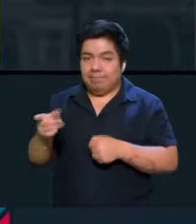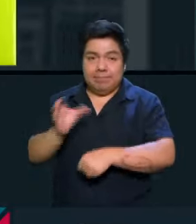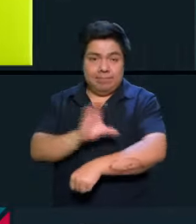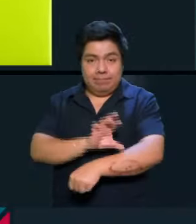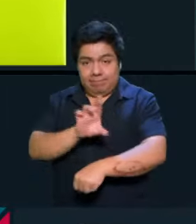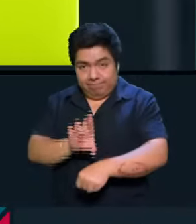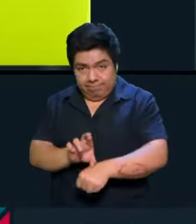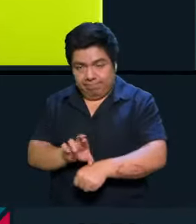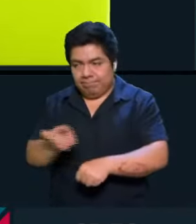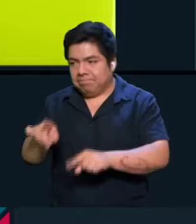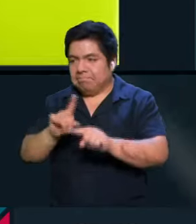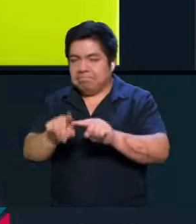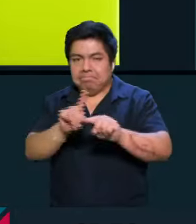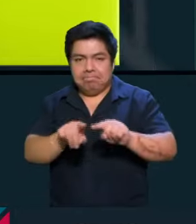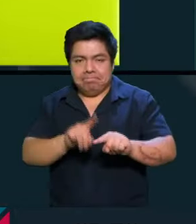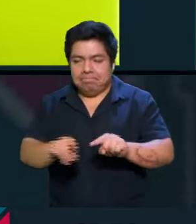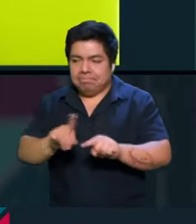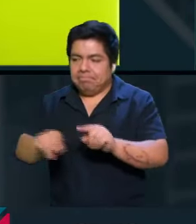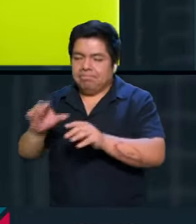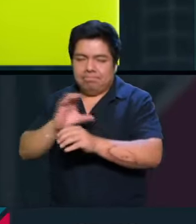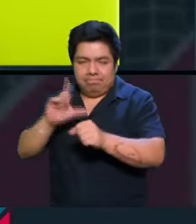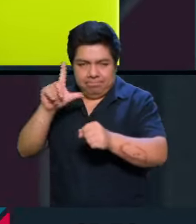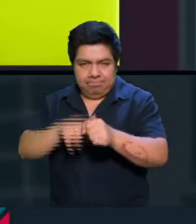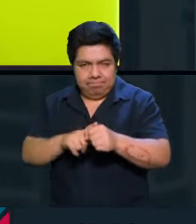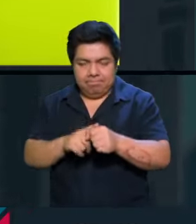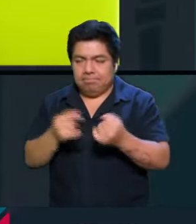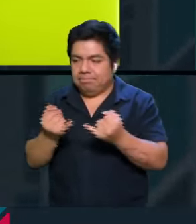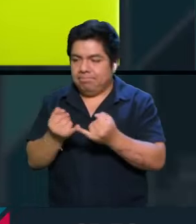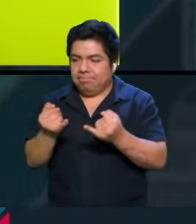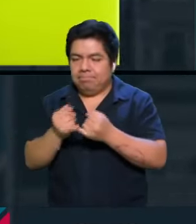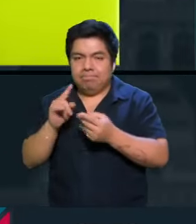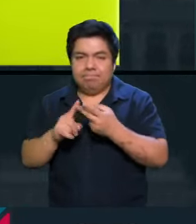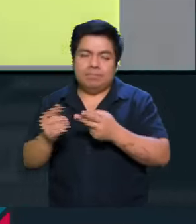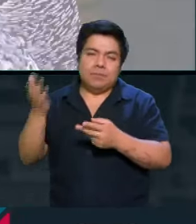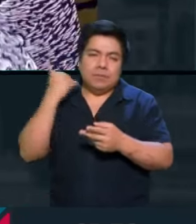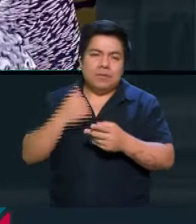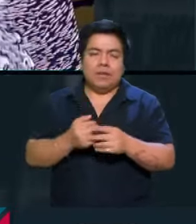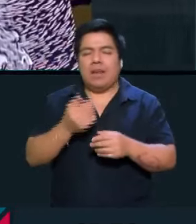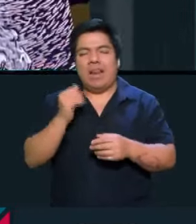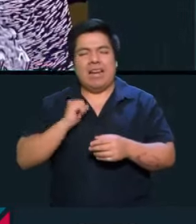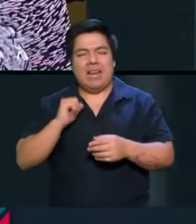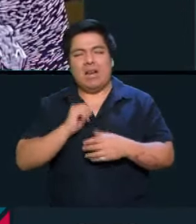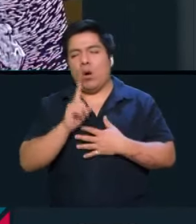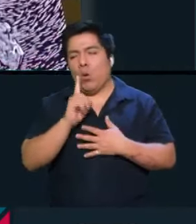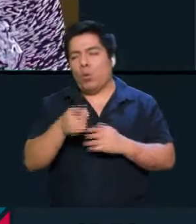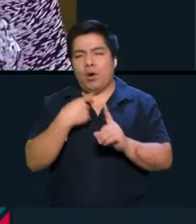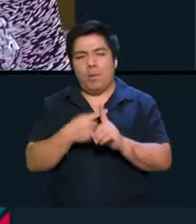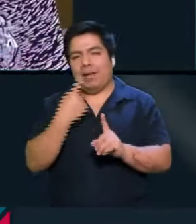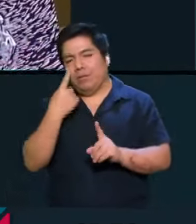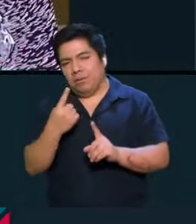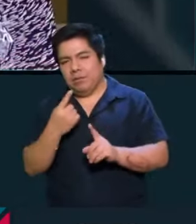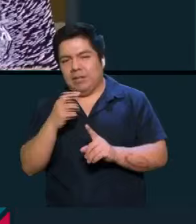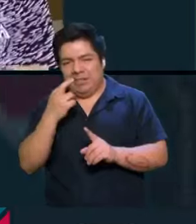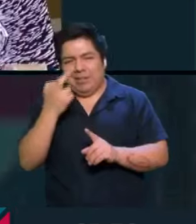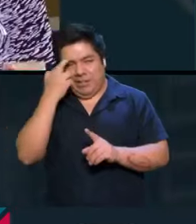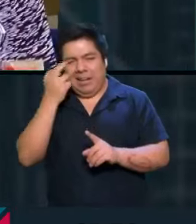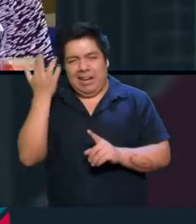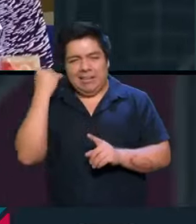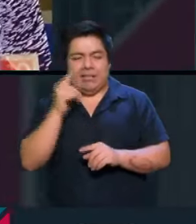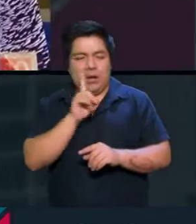coordinador de varias secciones culturales, entre ellas la del viejo 1+1, en la época en que el 1+1